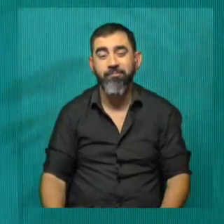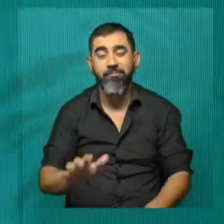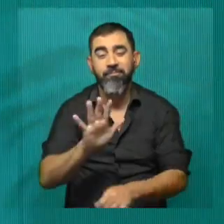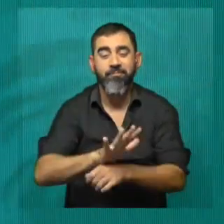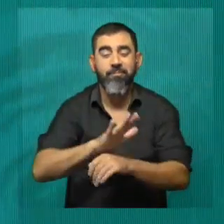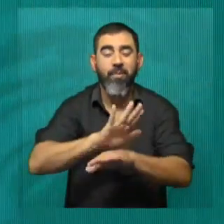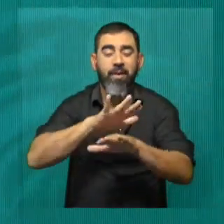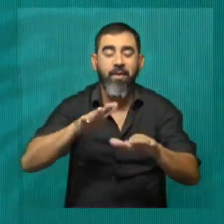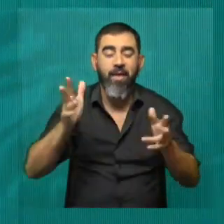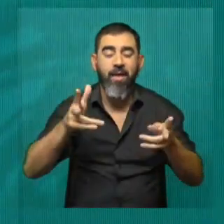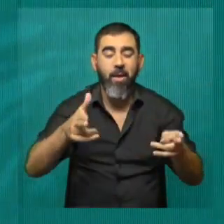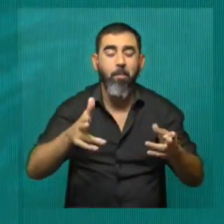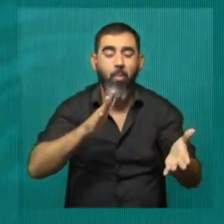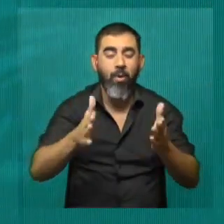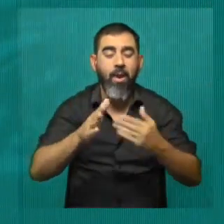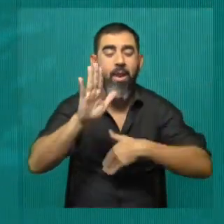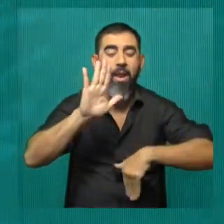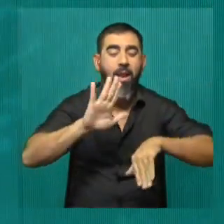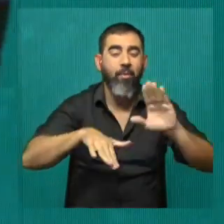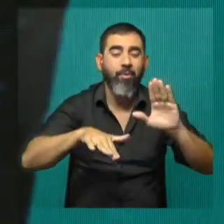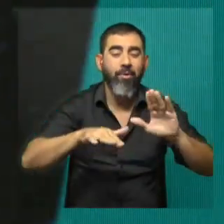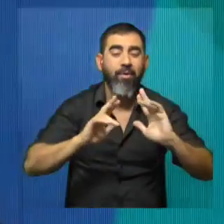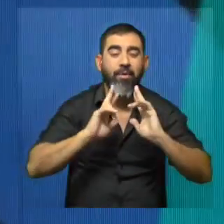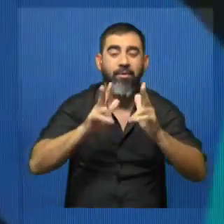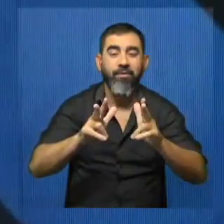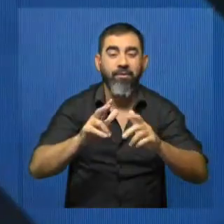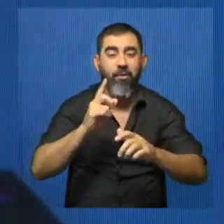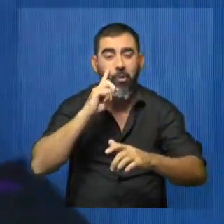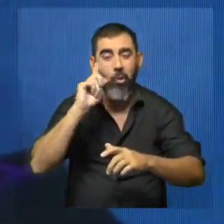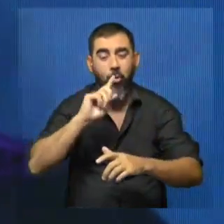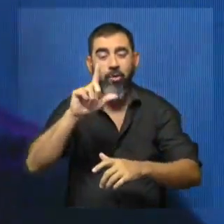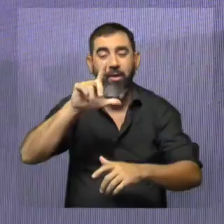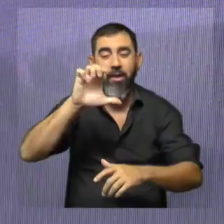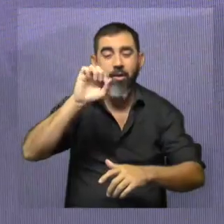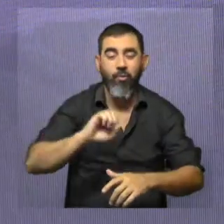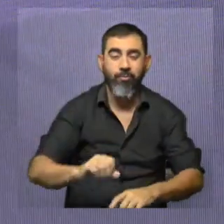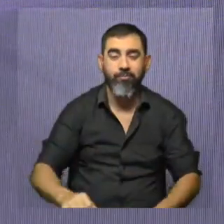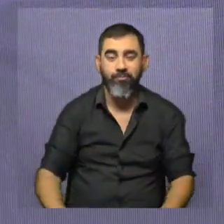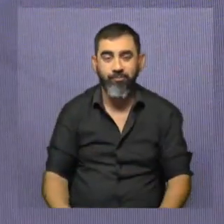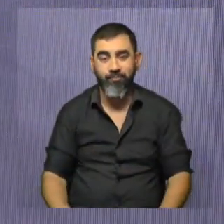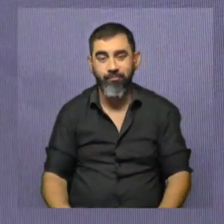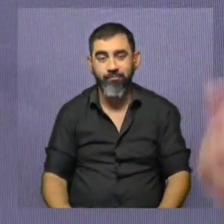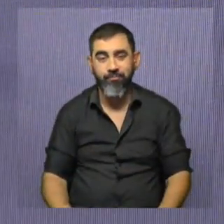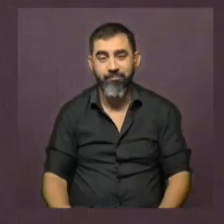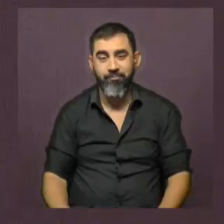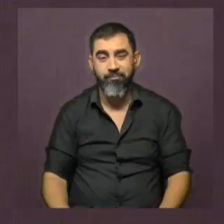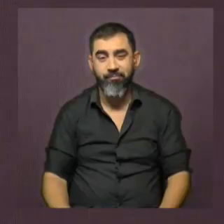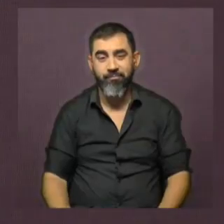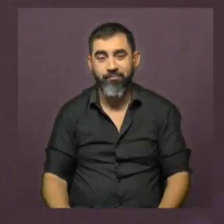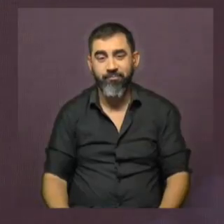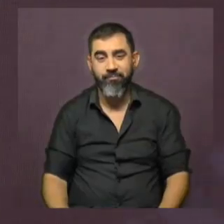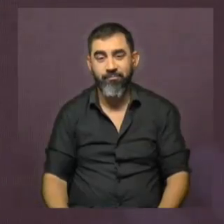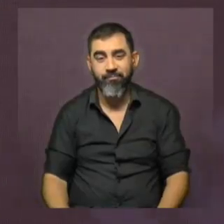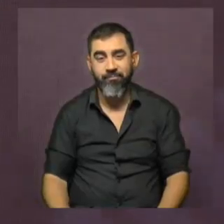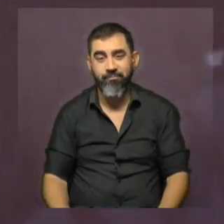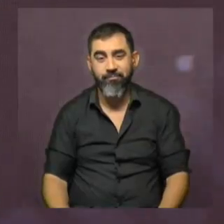Es parte de la infancia. Acá la mayoría cantó, voy a decirlo, la mayoría cantó que no conocía a Leo. No. Pará, al principio. No, que Leo. Mentirosos. Después, así,